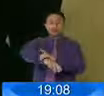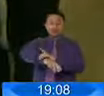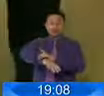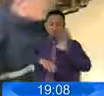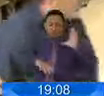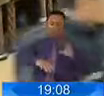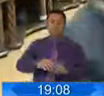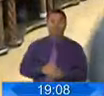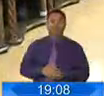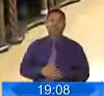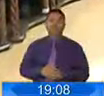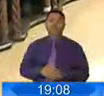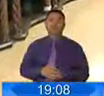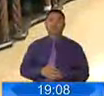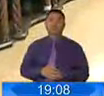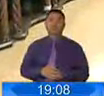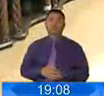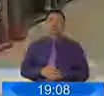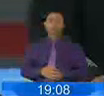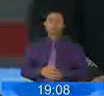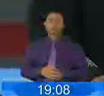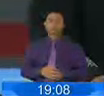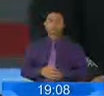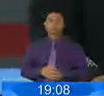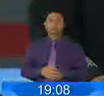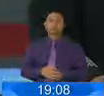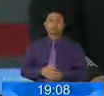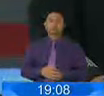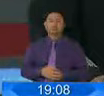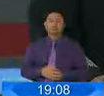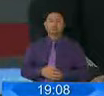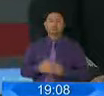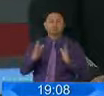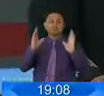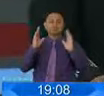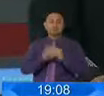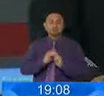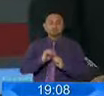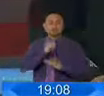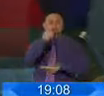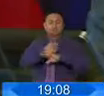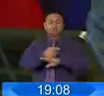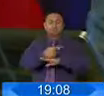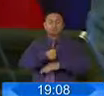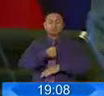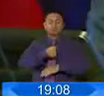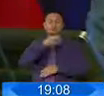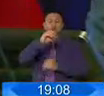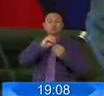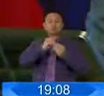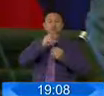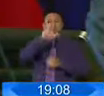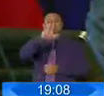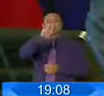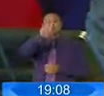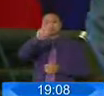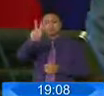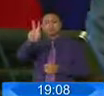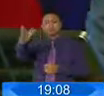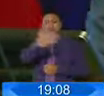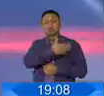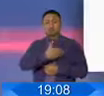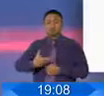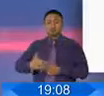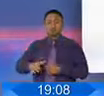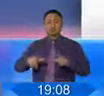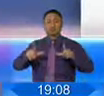electrónico. Informó Javier Rosero. Atención, mediante decreto ejecutivo número 322, el